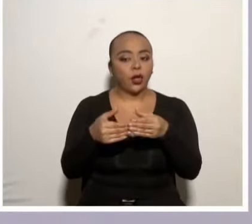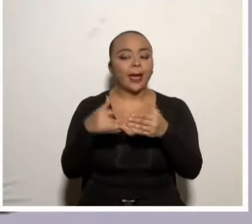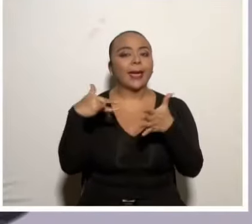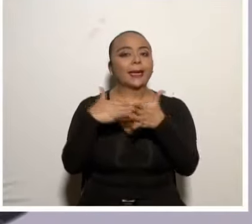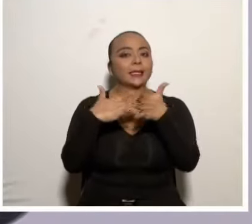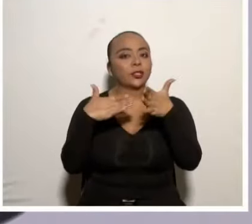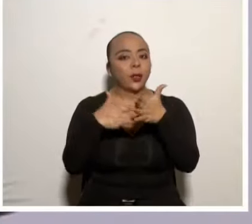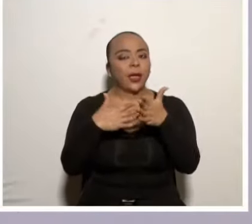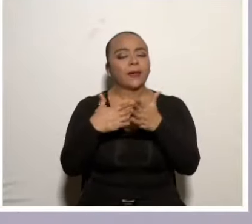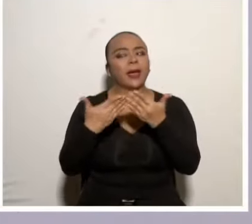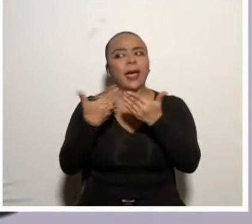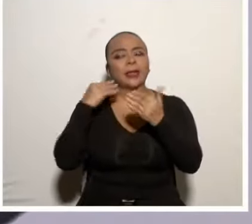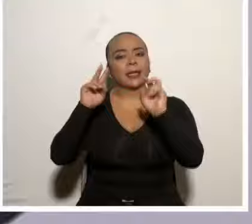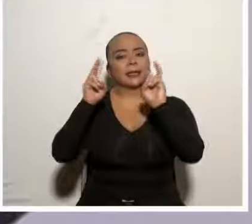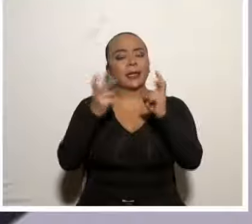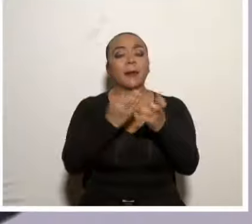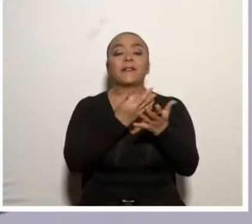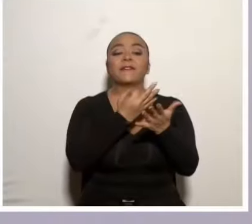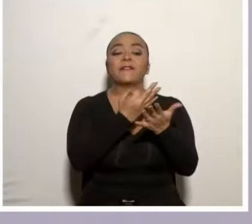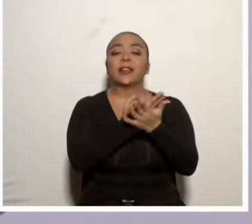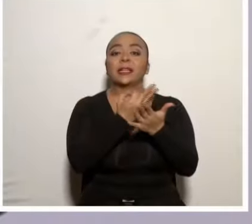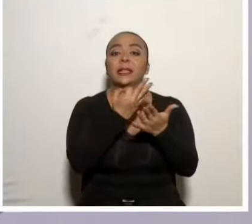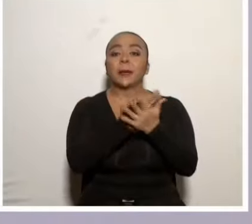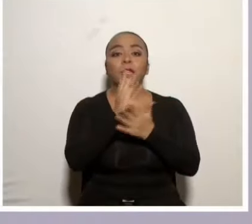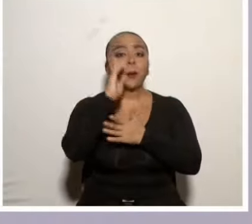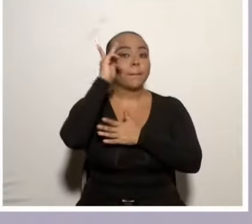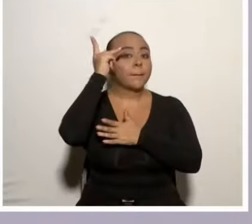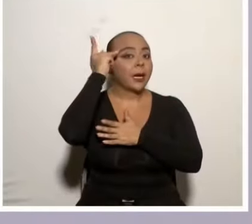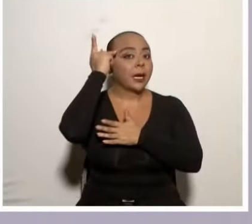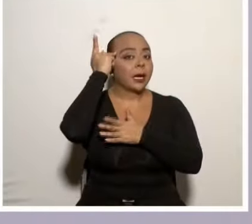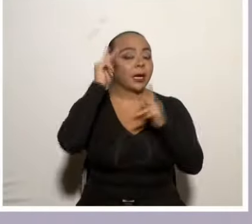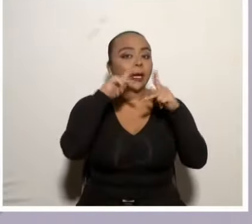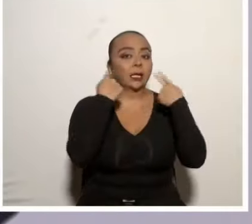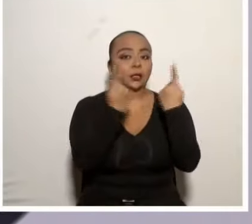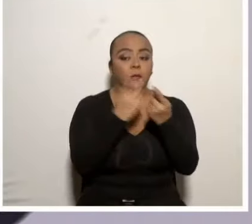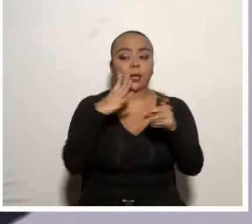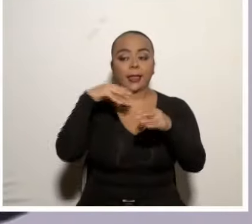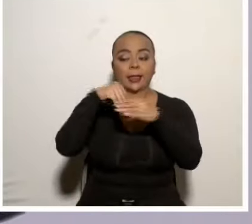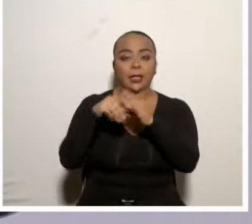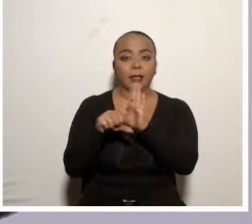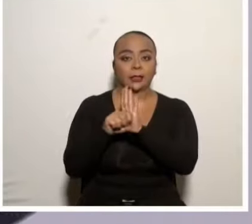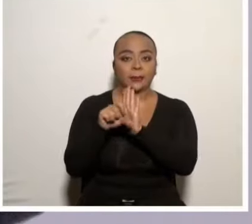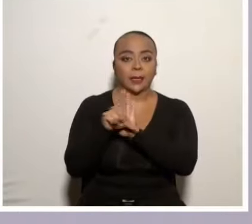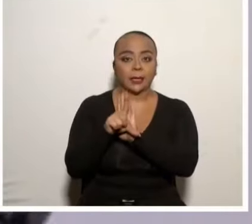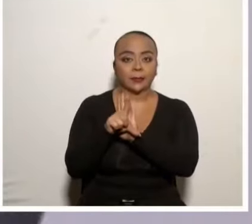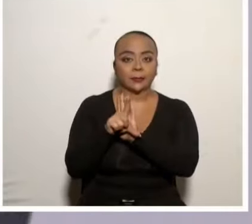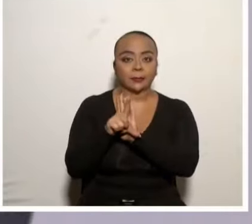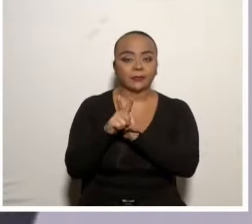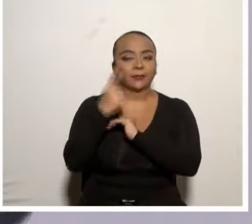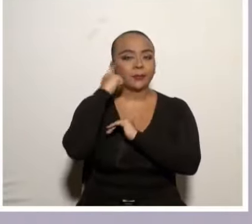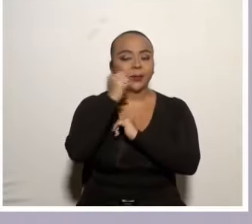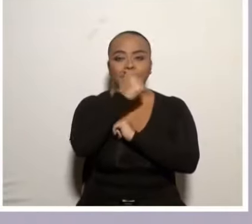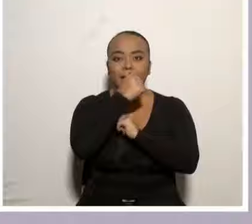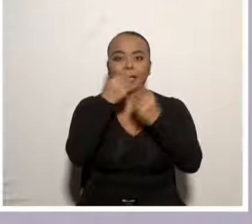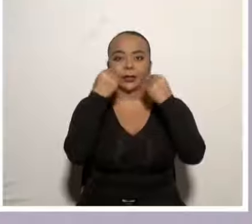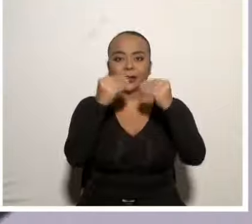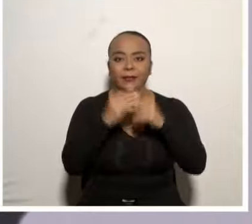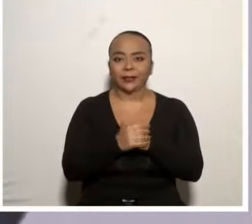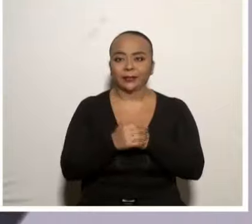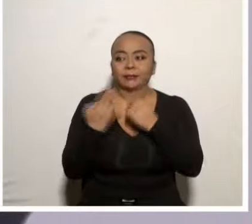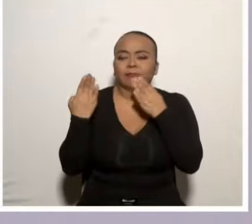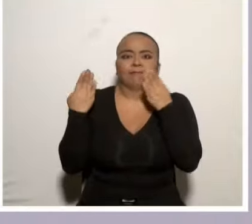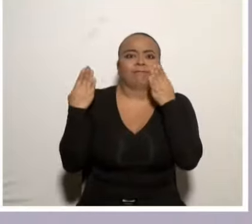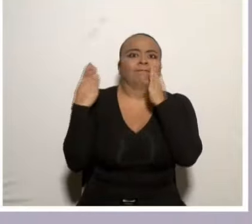estudiando el tema del financiamiento de los partidos políticos en la Asamblea Legislativa por el narcotráfico, que fue